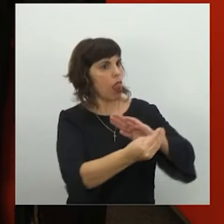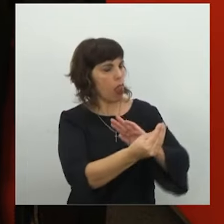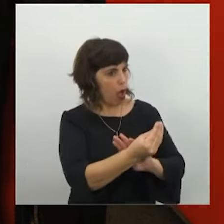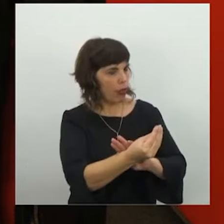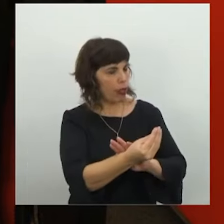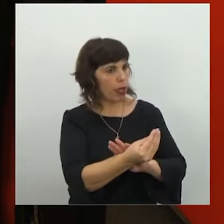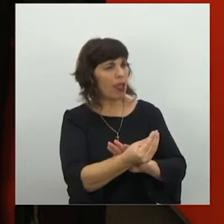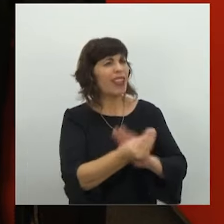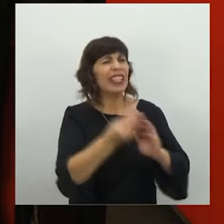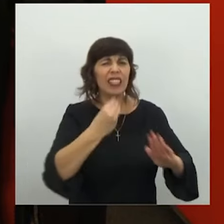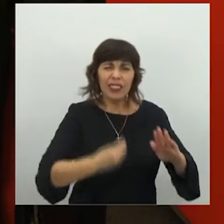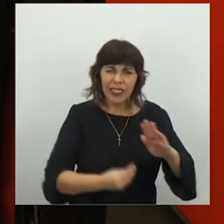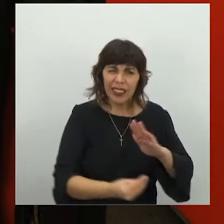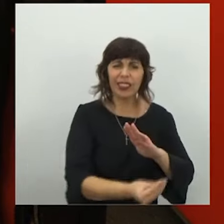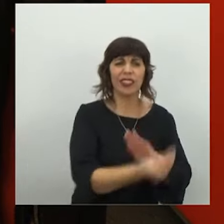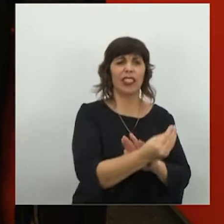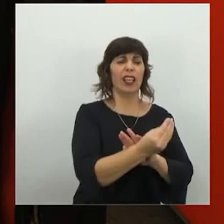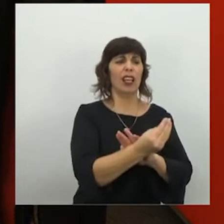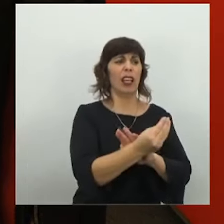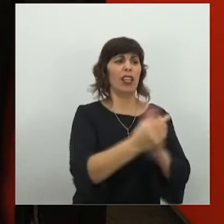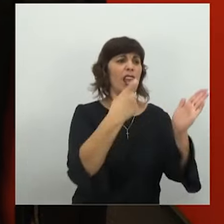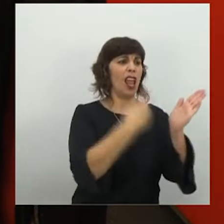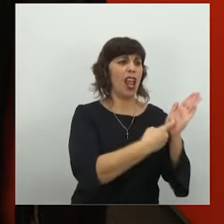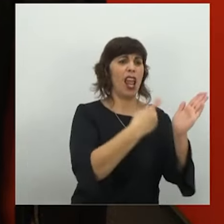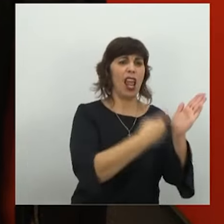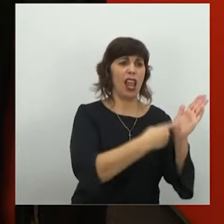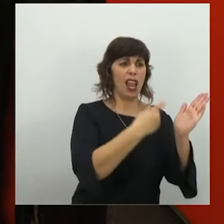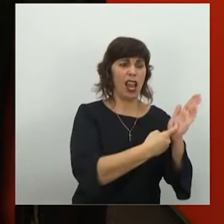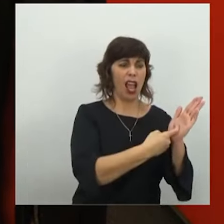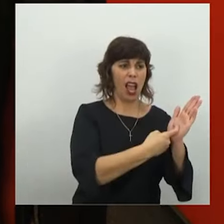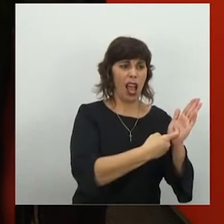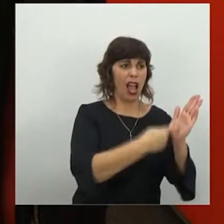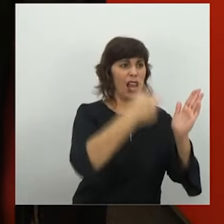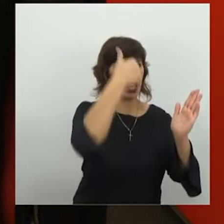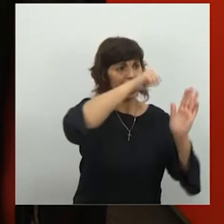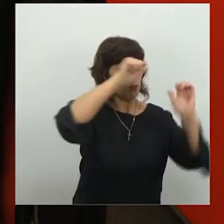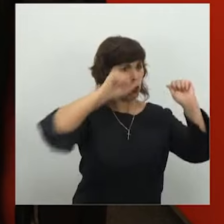los profetas, la Escritura. Pero nosotros no.